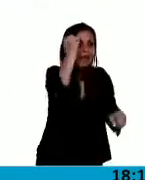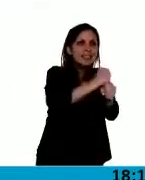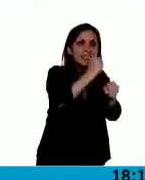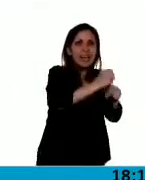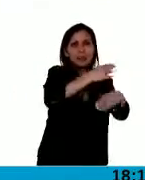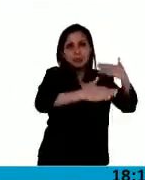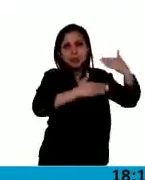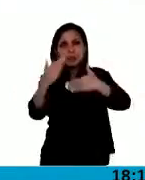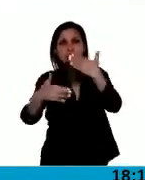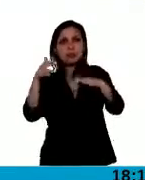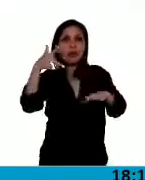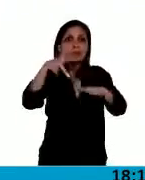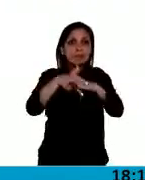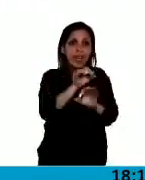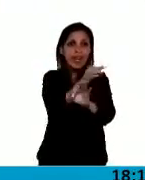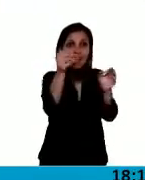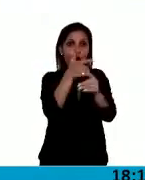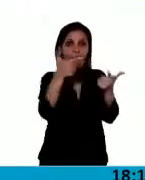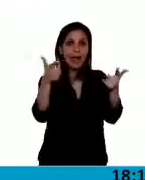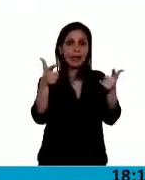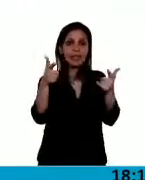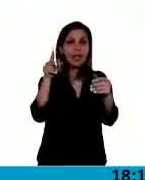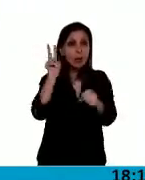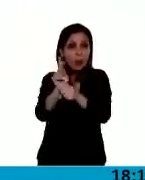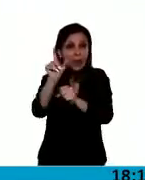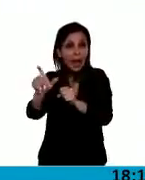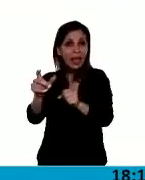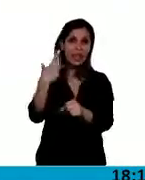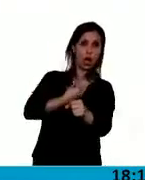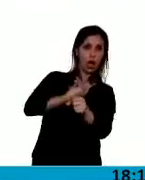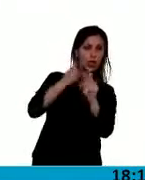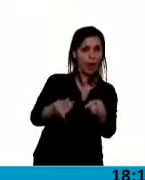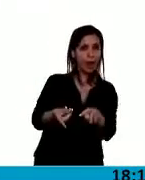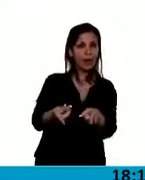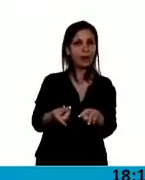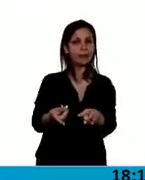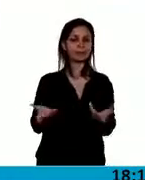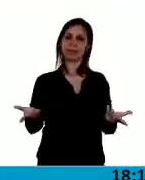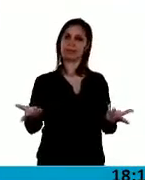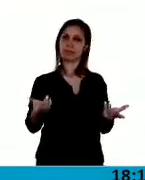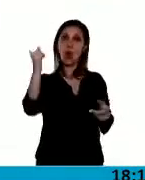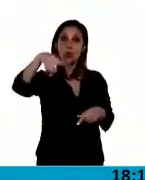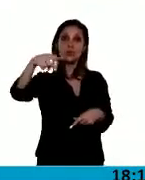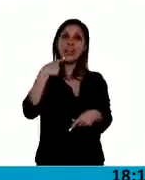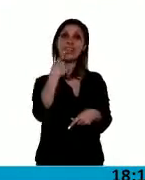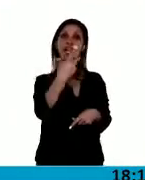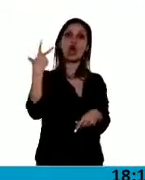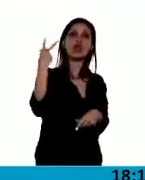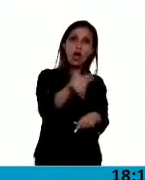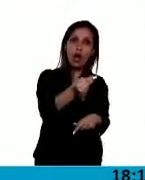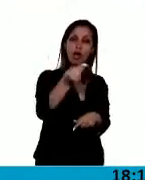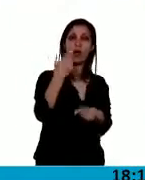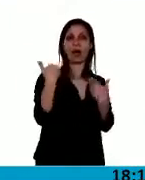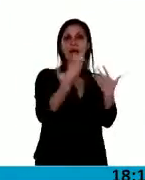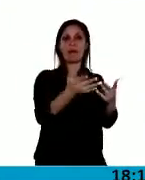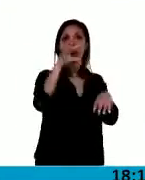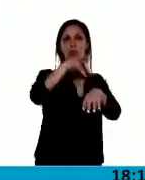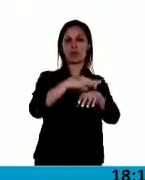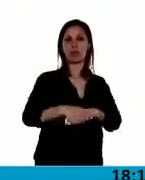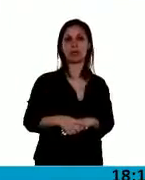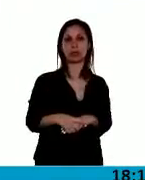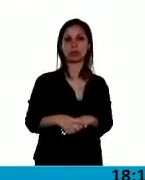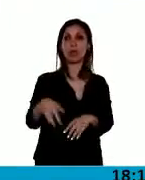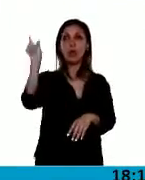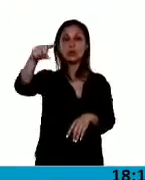realizando. Señores y señoras diputados, acaban de decirle que no a los médicos, que no les importa